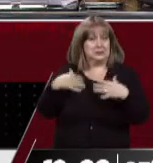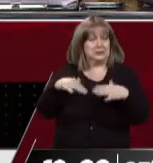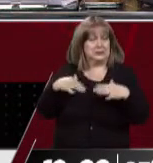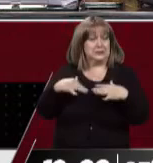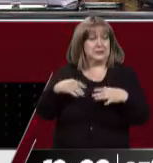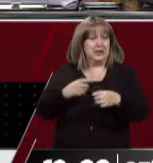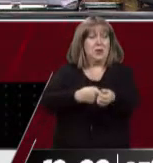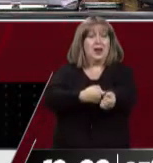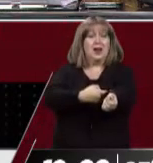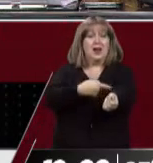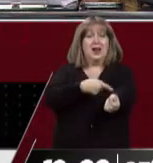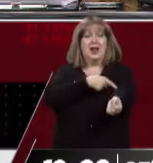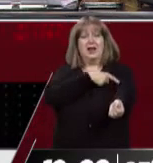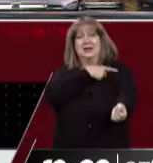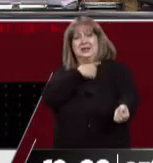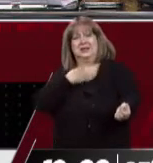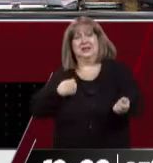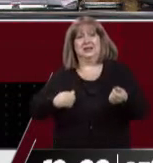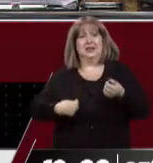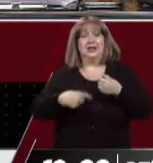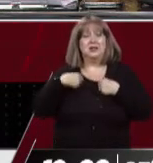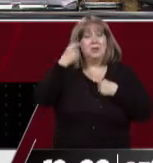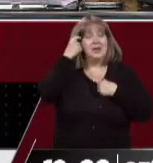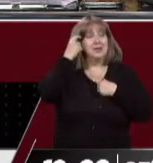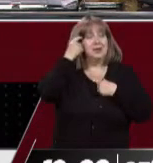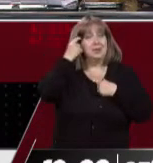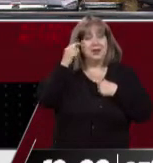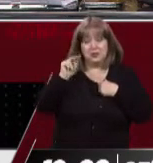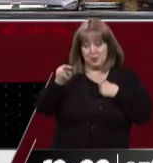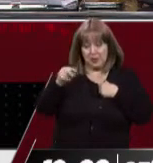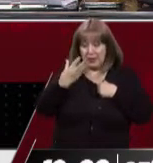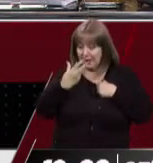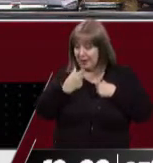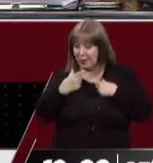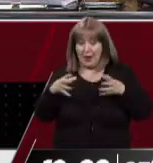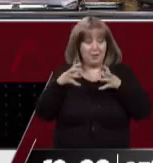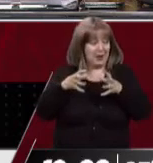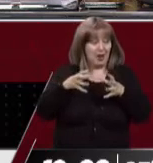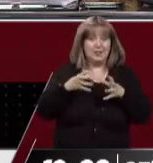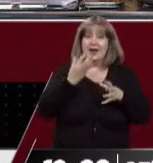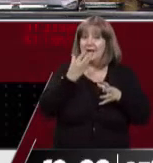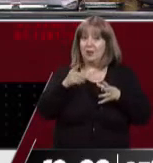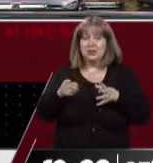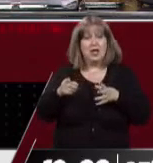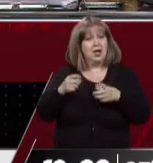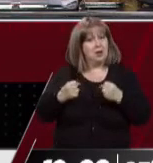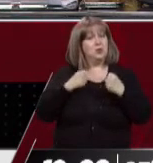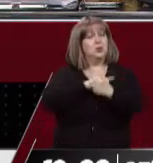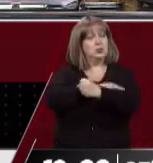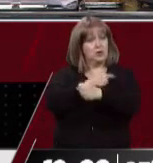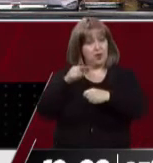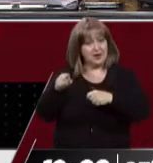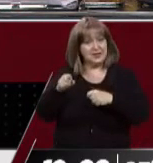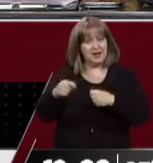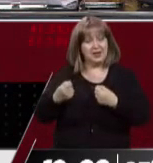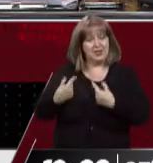sus venas y está parado arriba de la cama queriendo patear una pelota siempre. Así que le está poniendo mucha fuerza, que eso es lo que nos